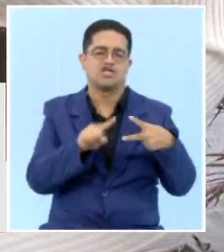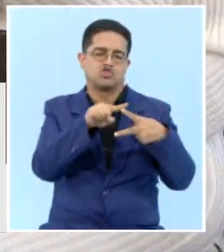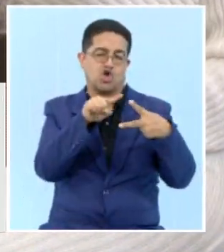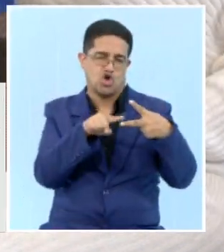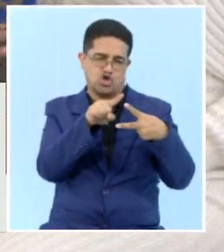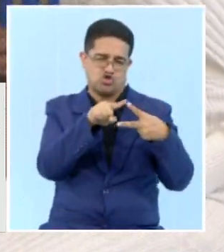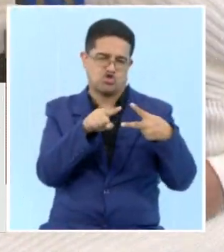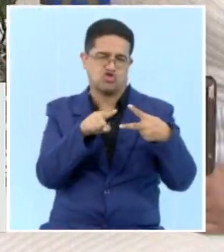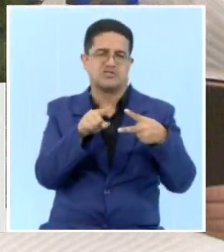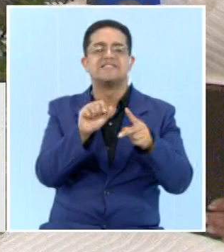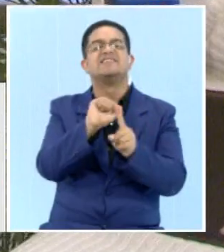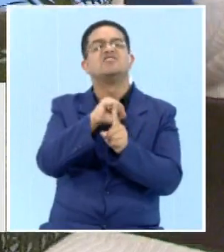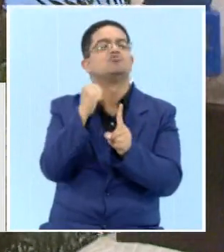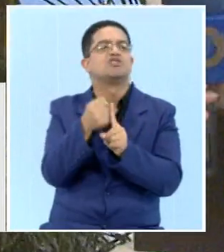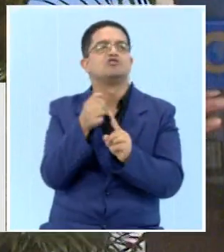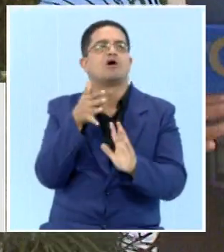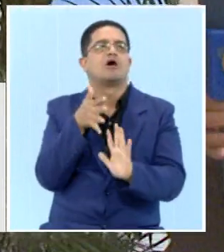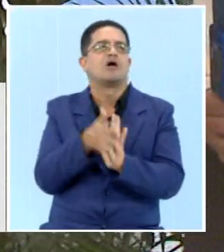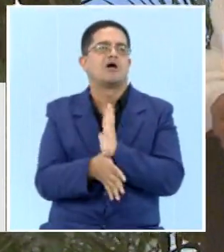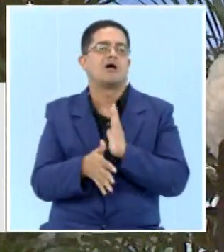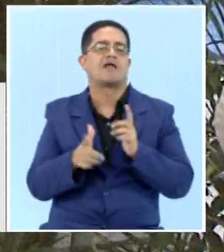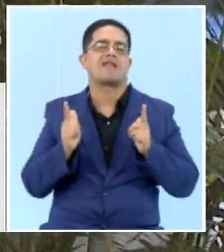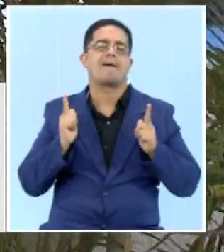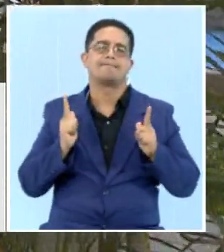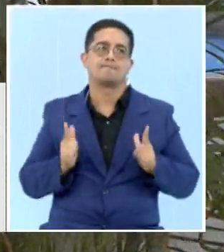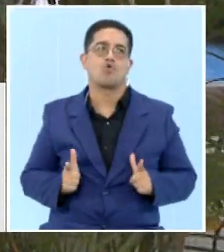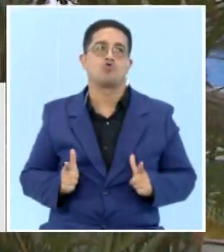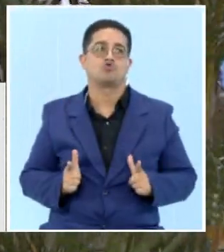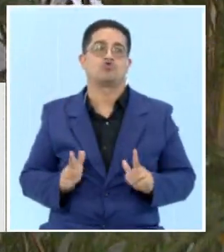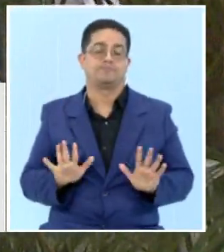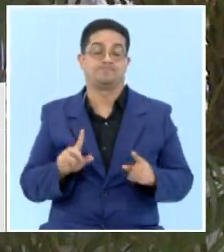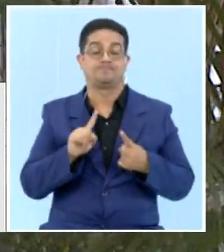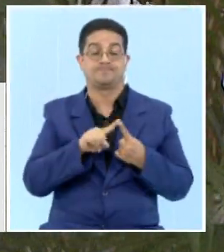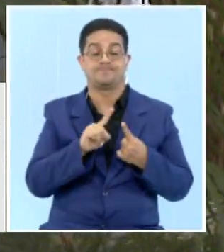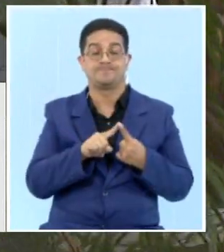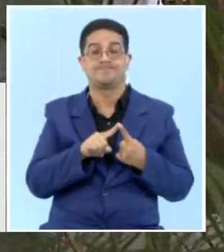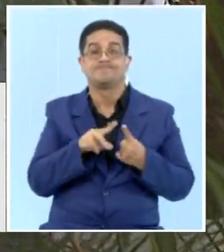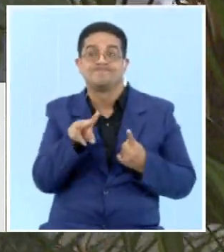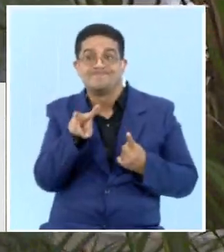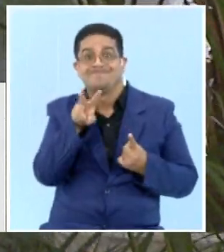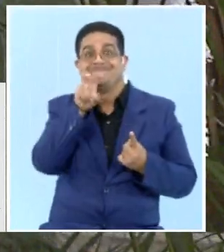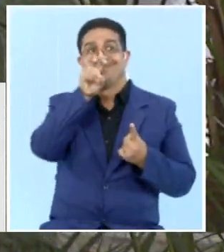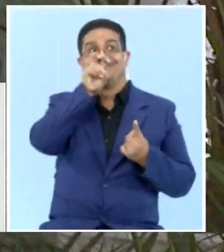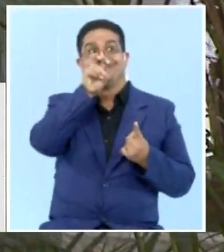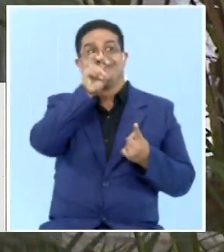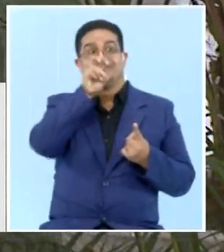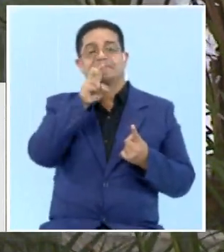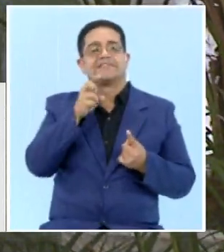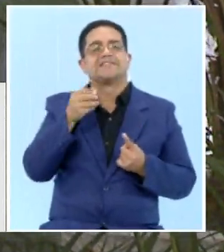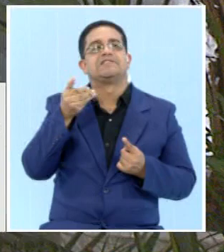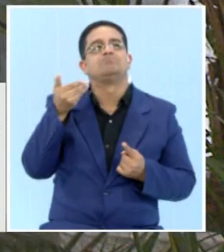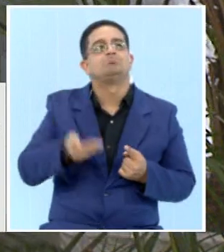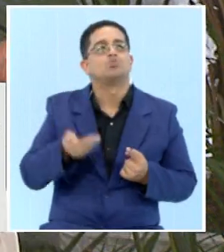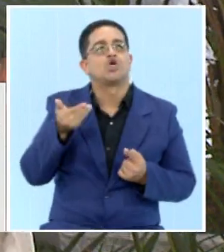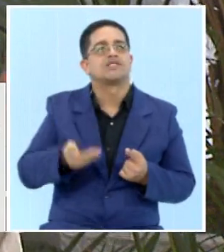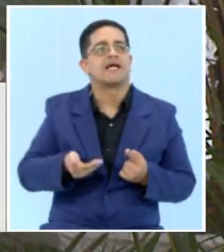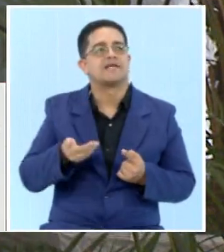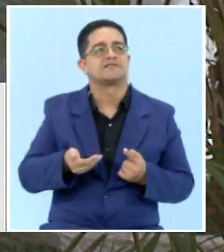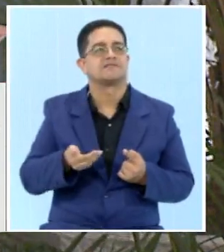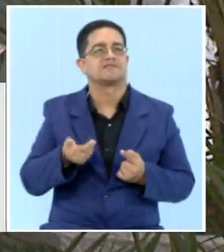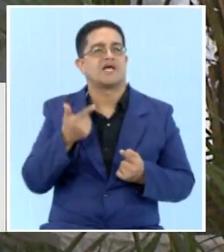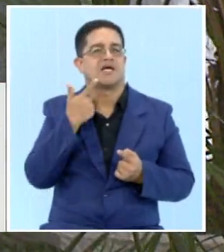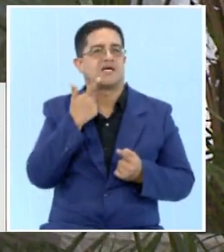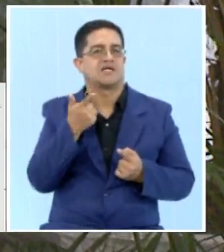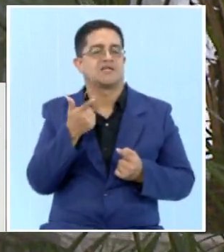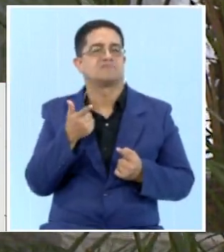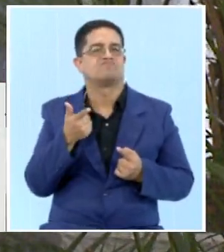reposo o aislamiento. En el caso de virus respiratorios es muy importante, bueno, restablecerse.